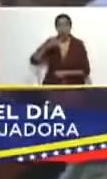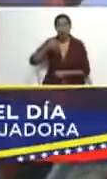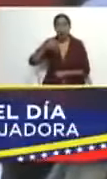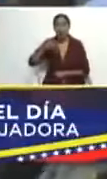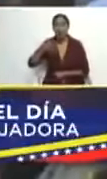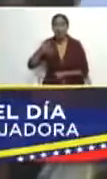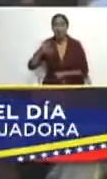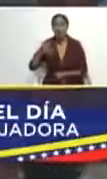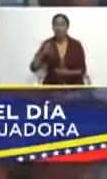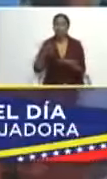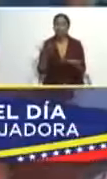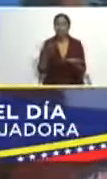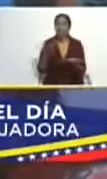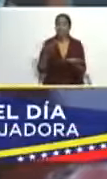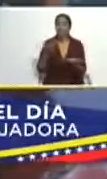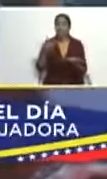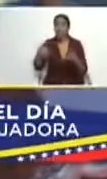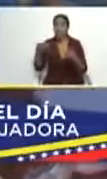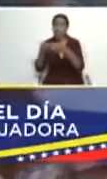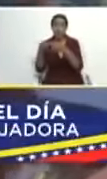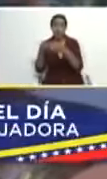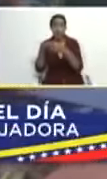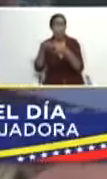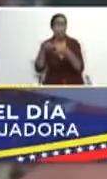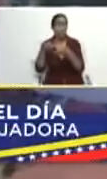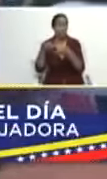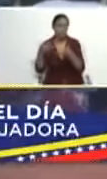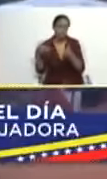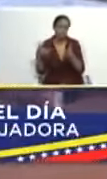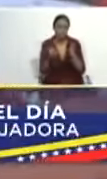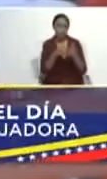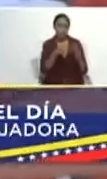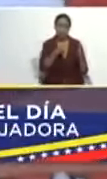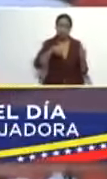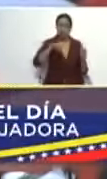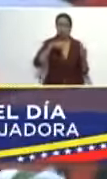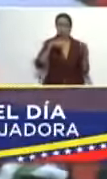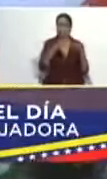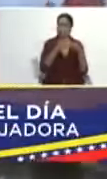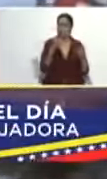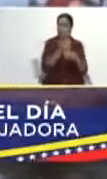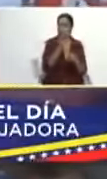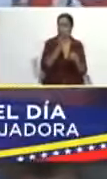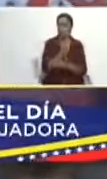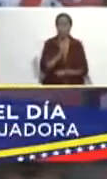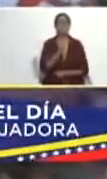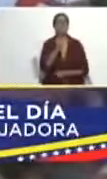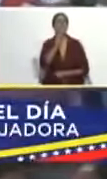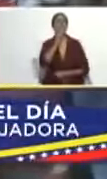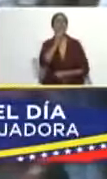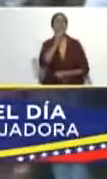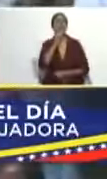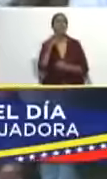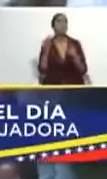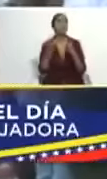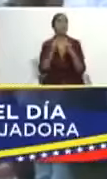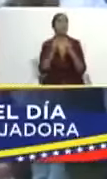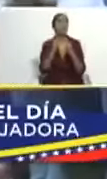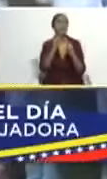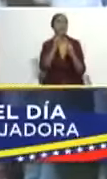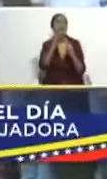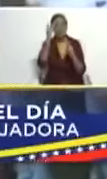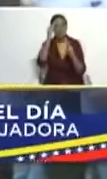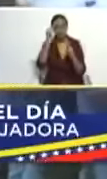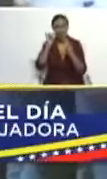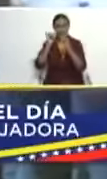que toda la vida han jugado contra nosotros. Si alguien conoce a los